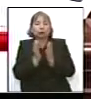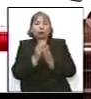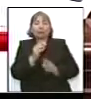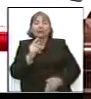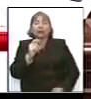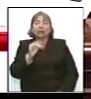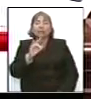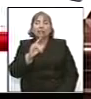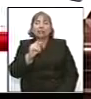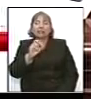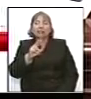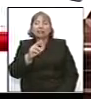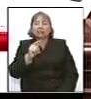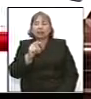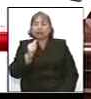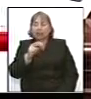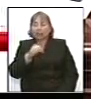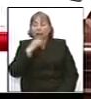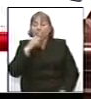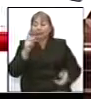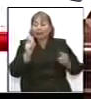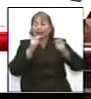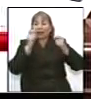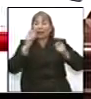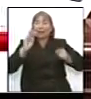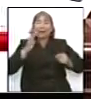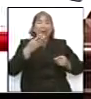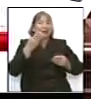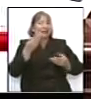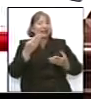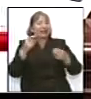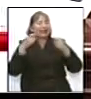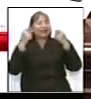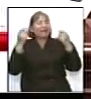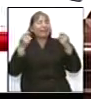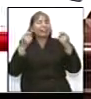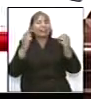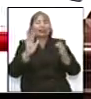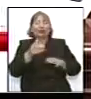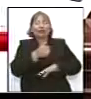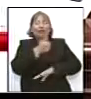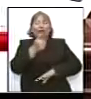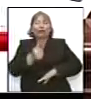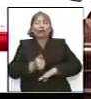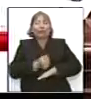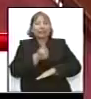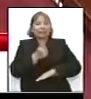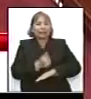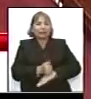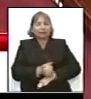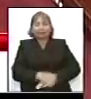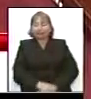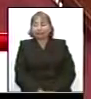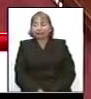Tristán por la conmemoración del 40º aniversario de su fundación.